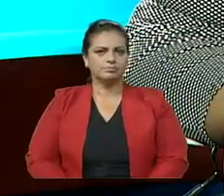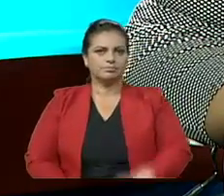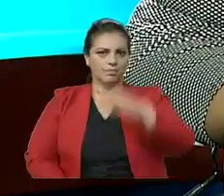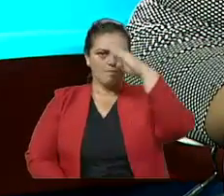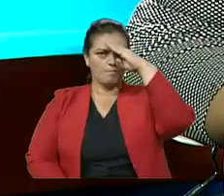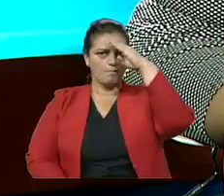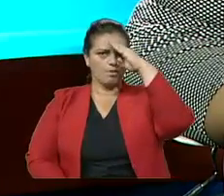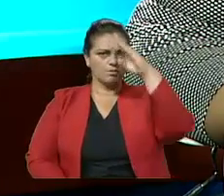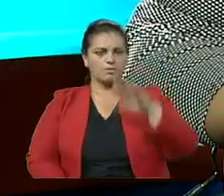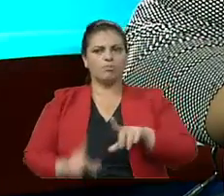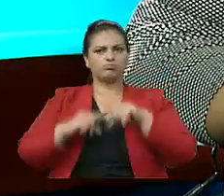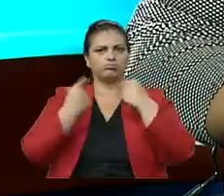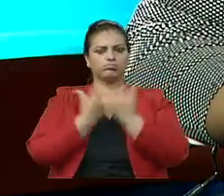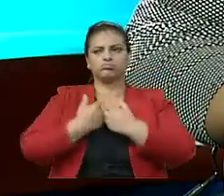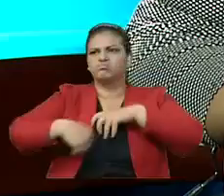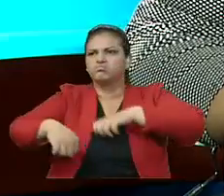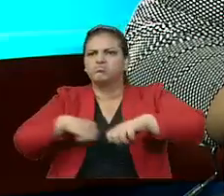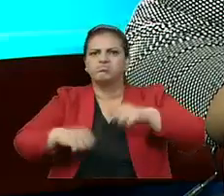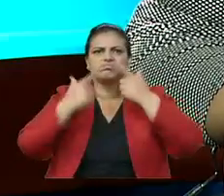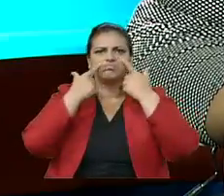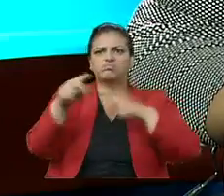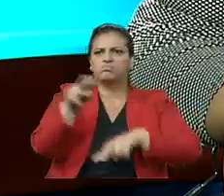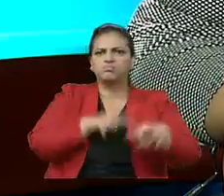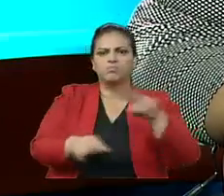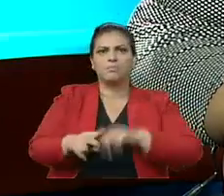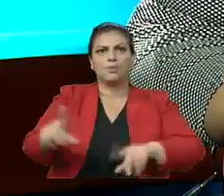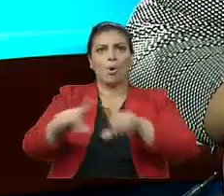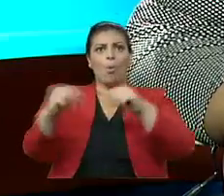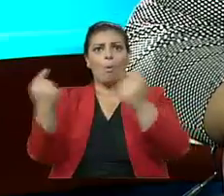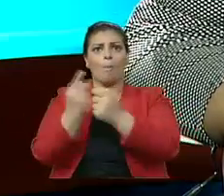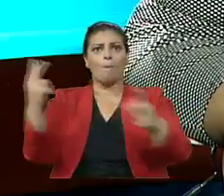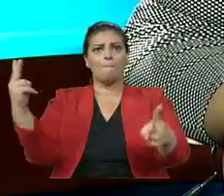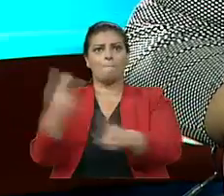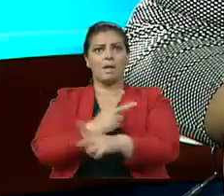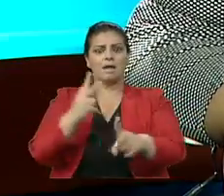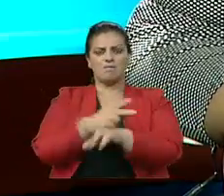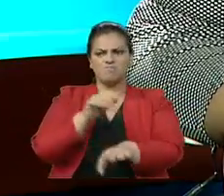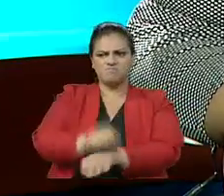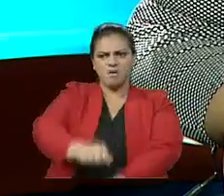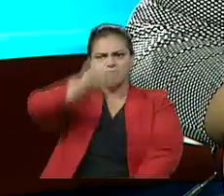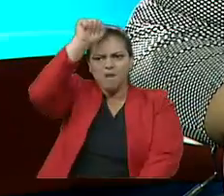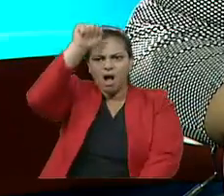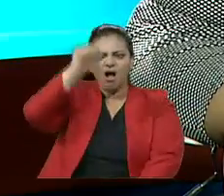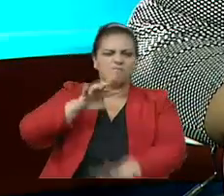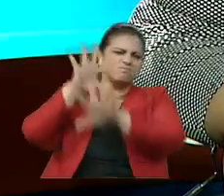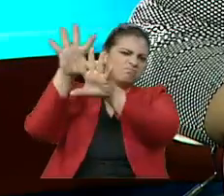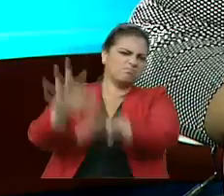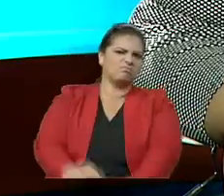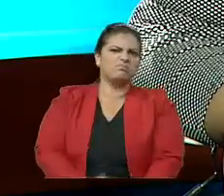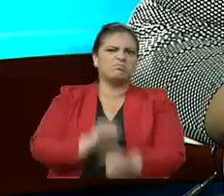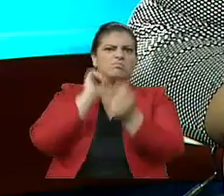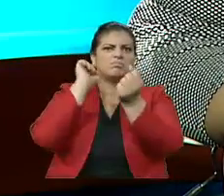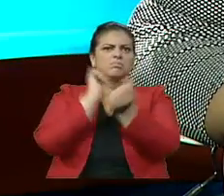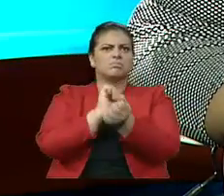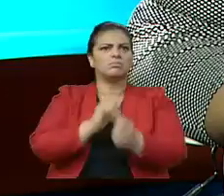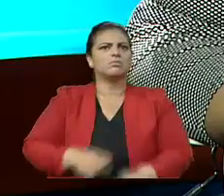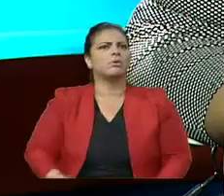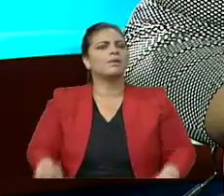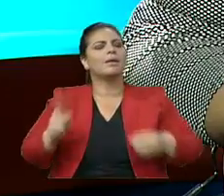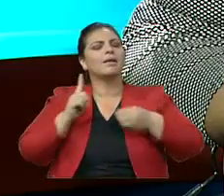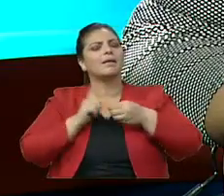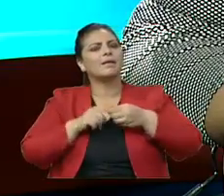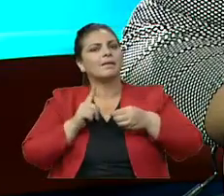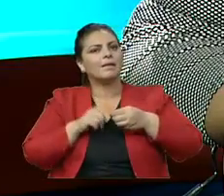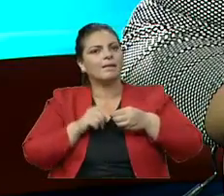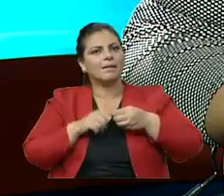quedó registrado en al menos 7 asaltos. Los presuntos delincuentes operaban en el Distrito Metropolitano de Quito y los